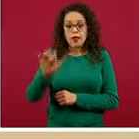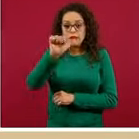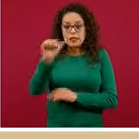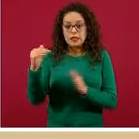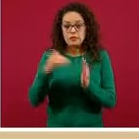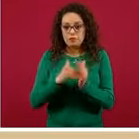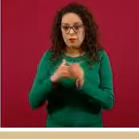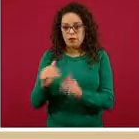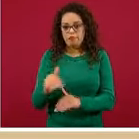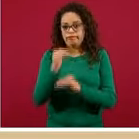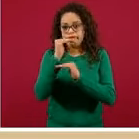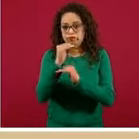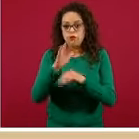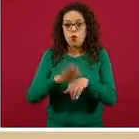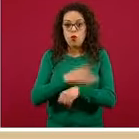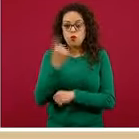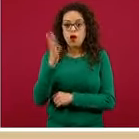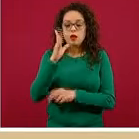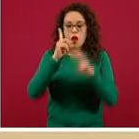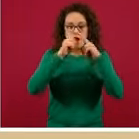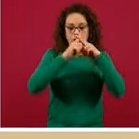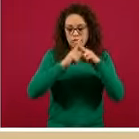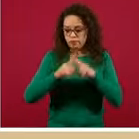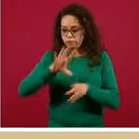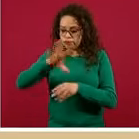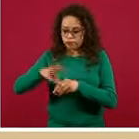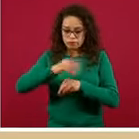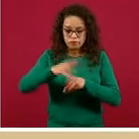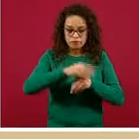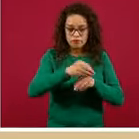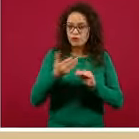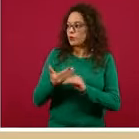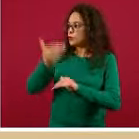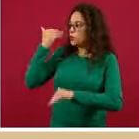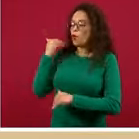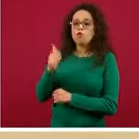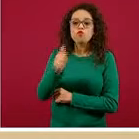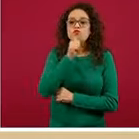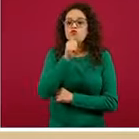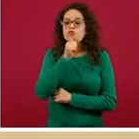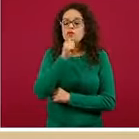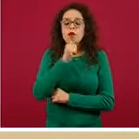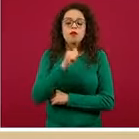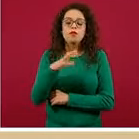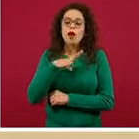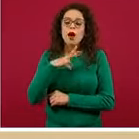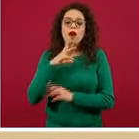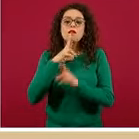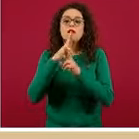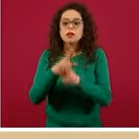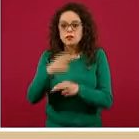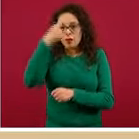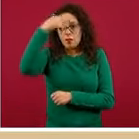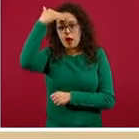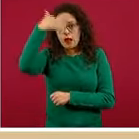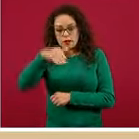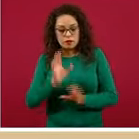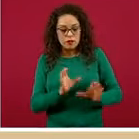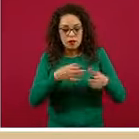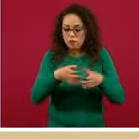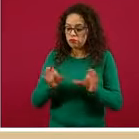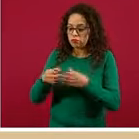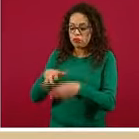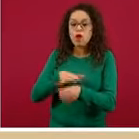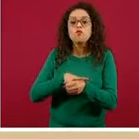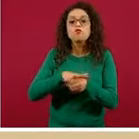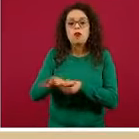1.346.000, porque ya estamos tomando la proporción de los que aún no tenían un resultado, una clasificación, la estamos aplicando, y podemos